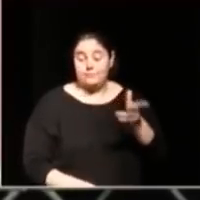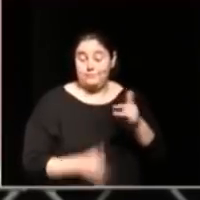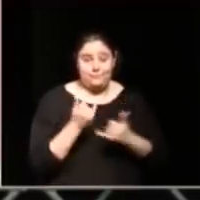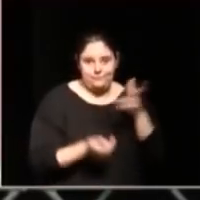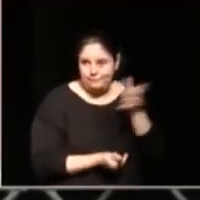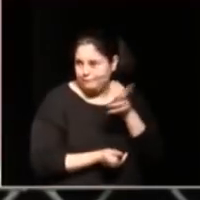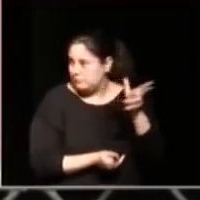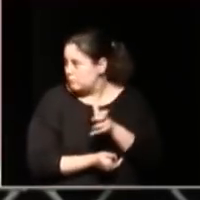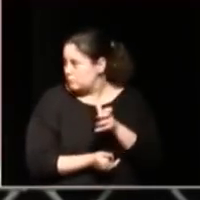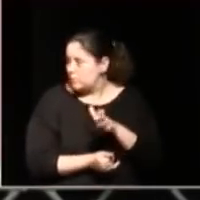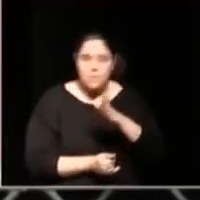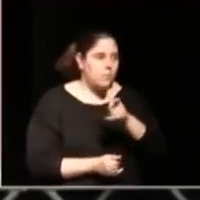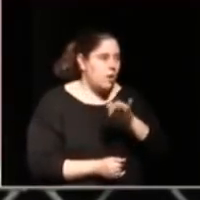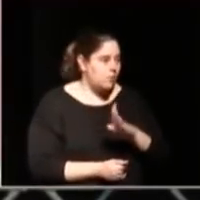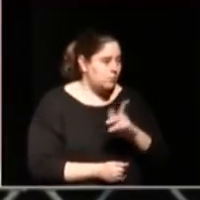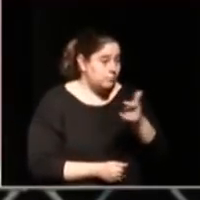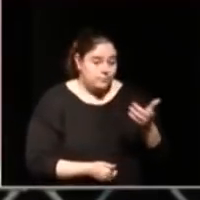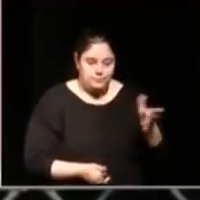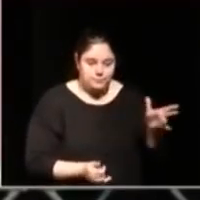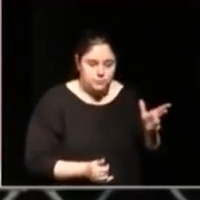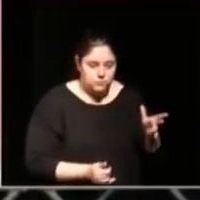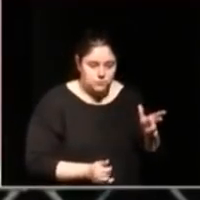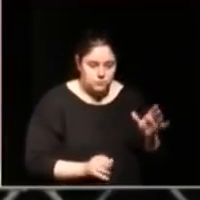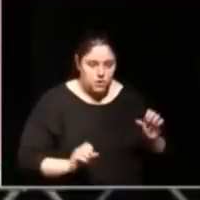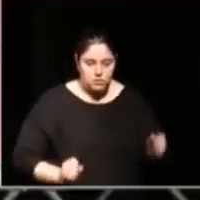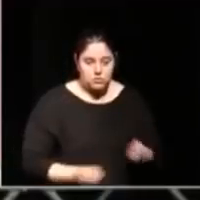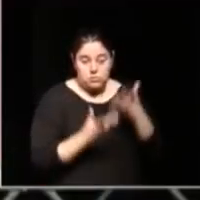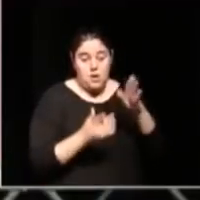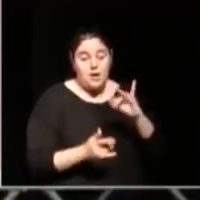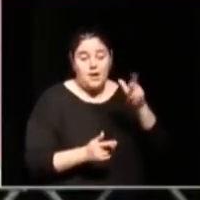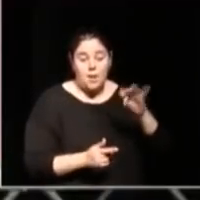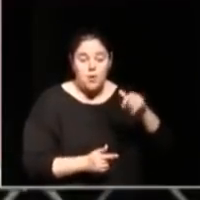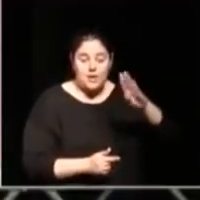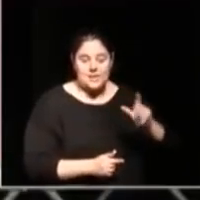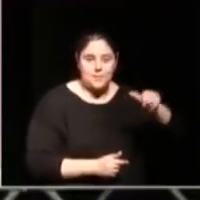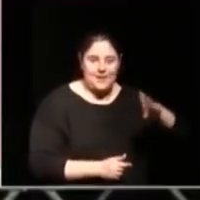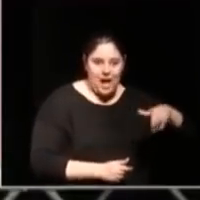Urbán, Pablo Bustindu, Gloria Elizo y Ramón Espinar.